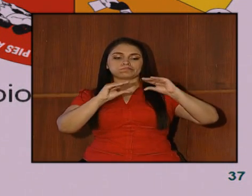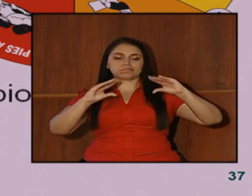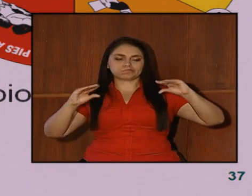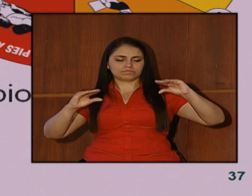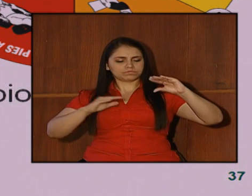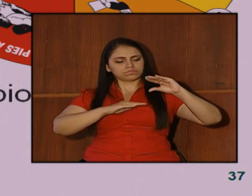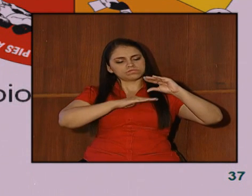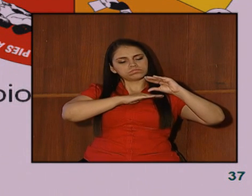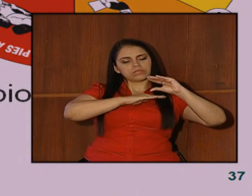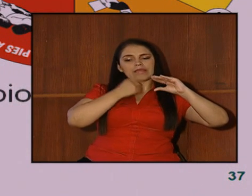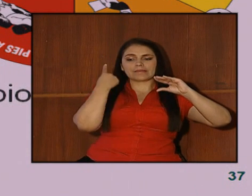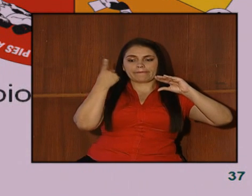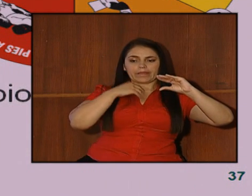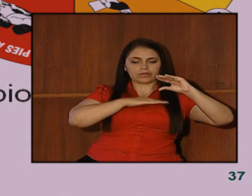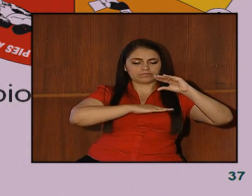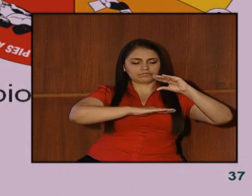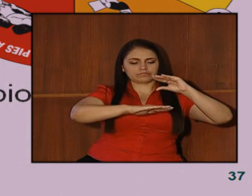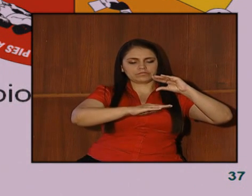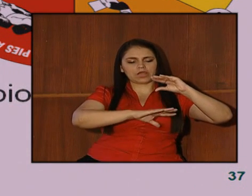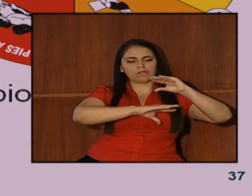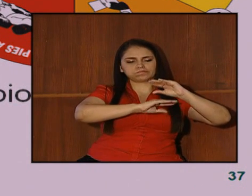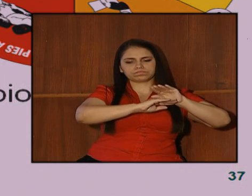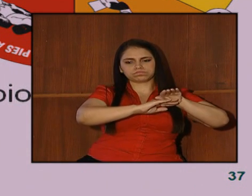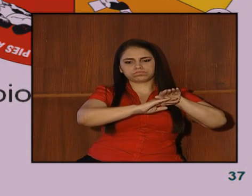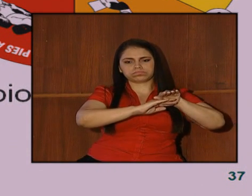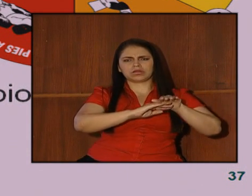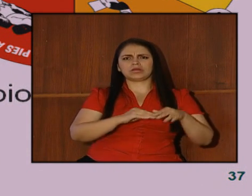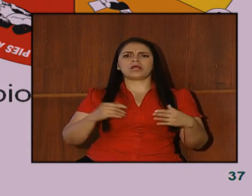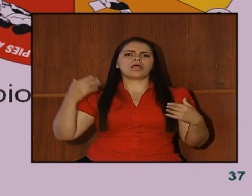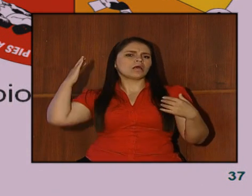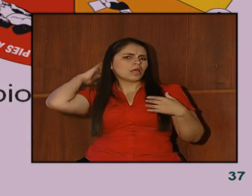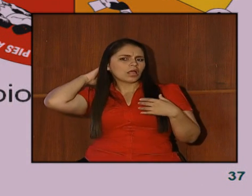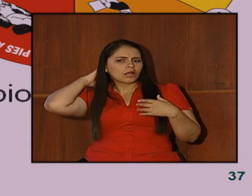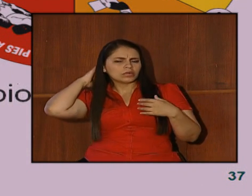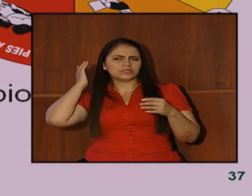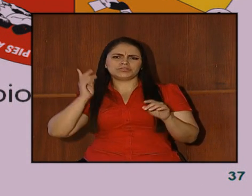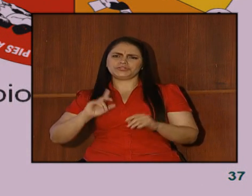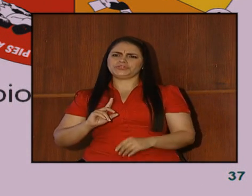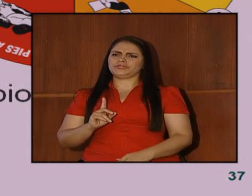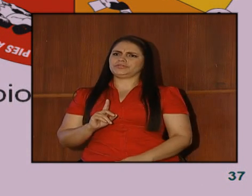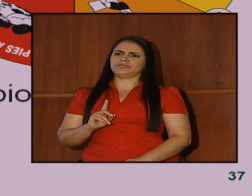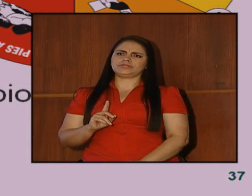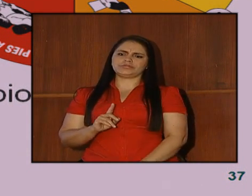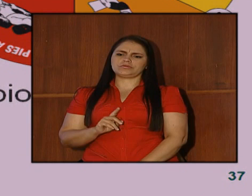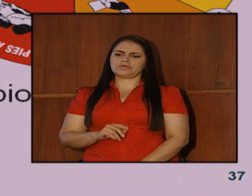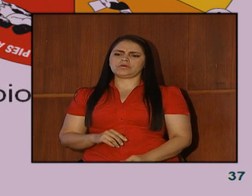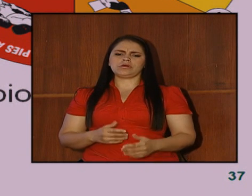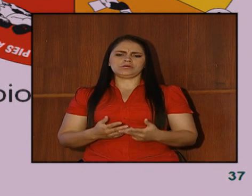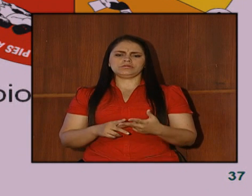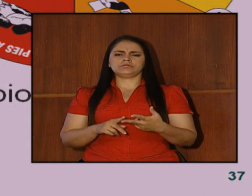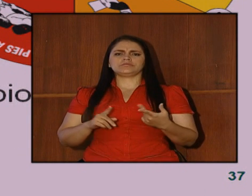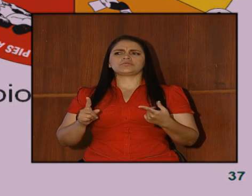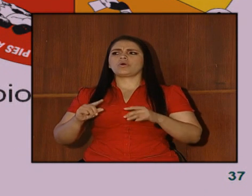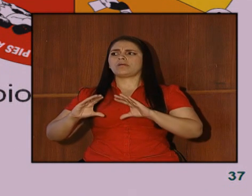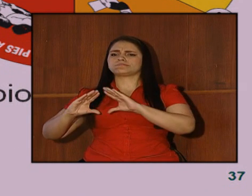las tablas, no miles de almohadas, ni tampoco el